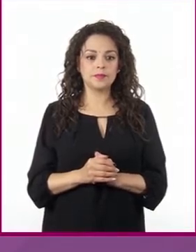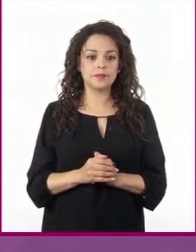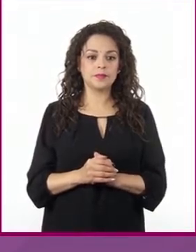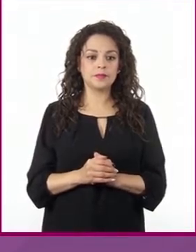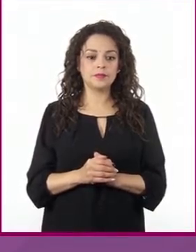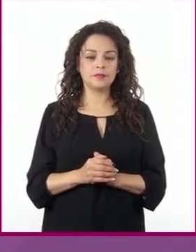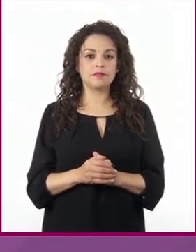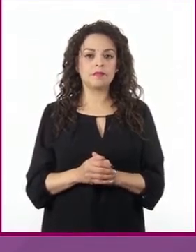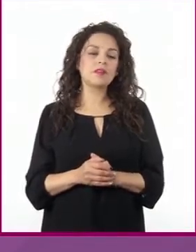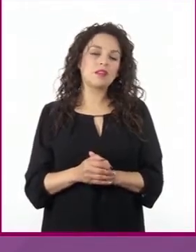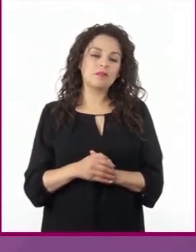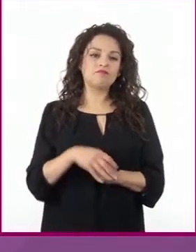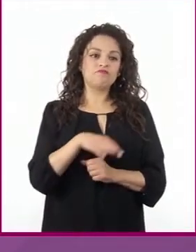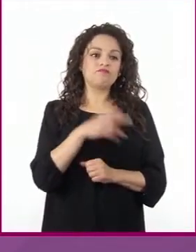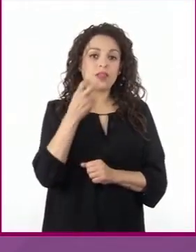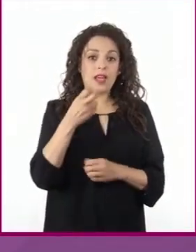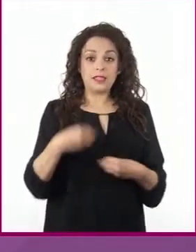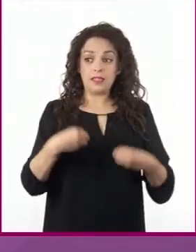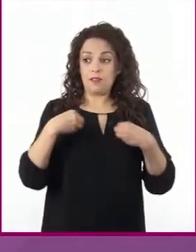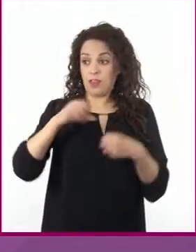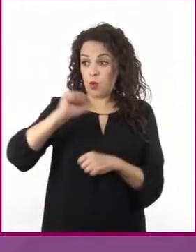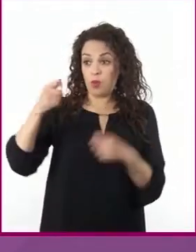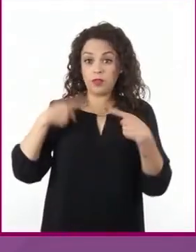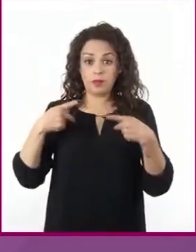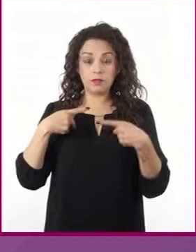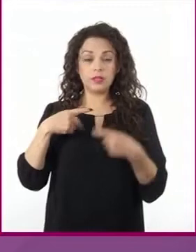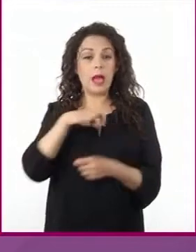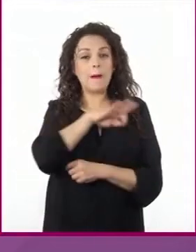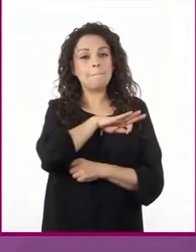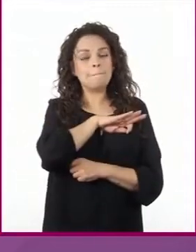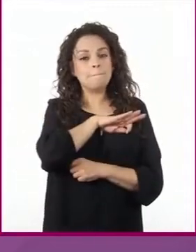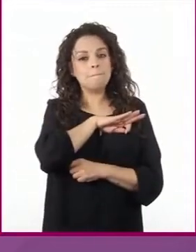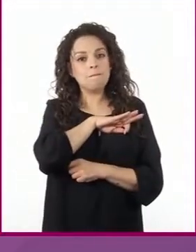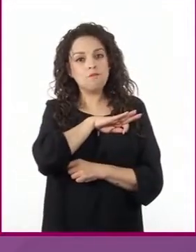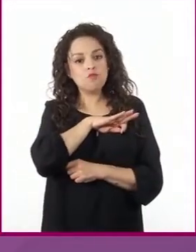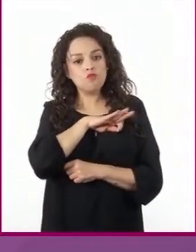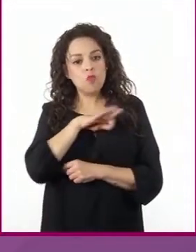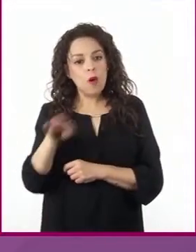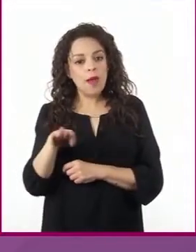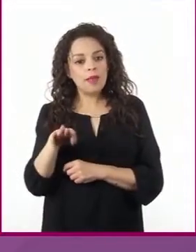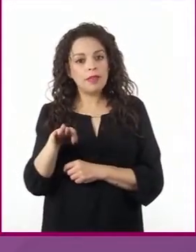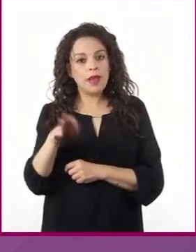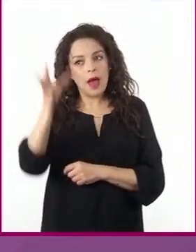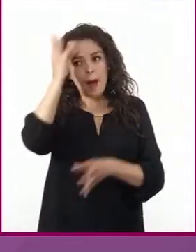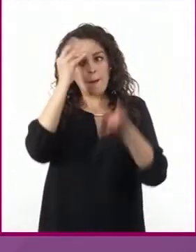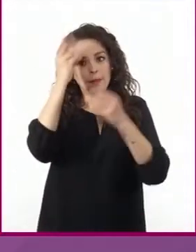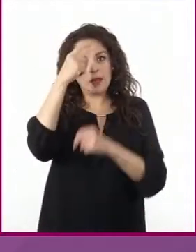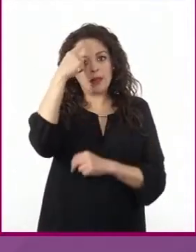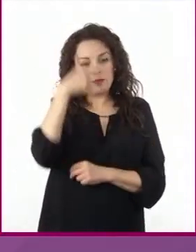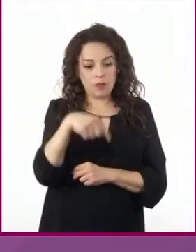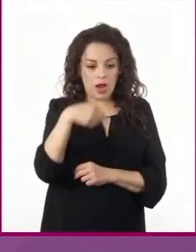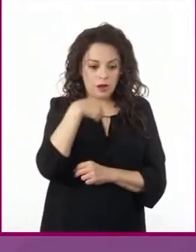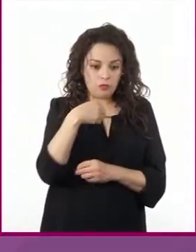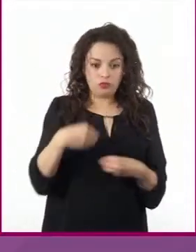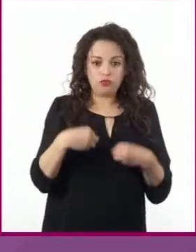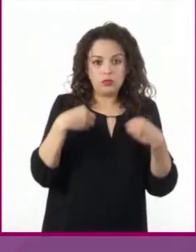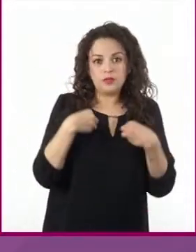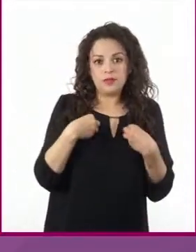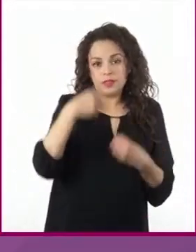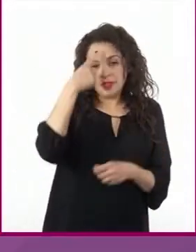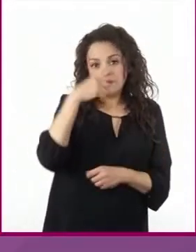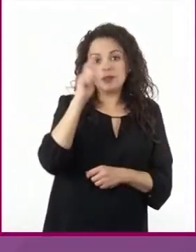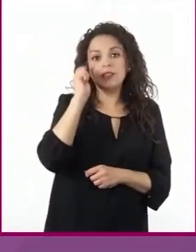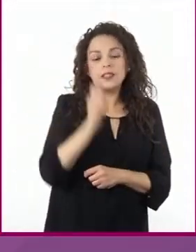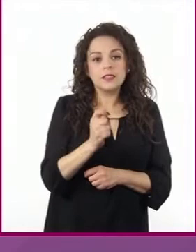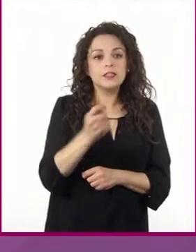Porque pueden obtener a través de la vida de otros guías para su propia vida, para su quehacer en la vida, para su